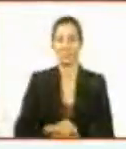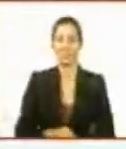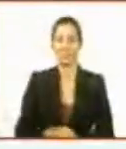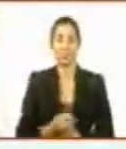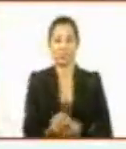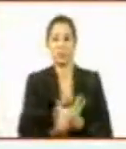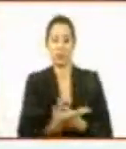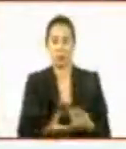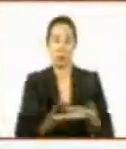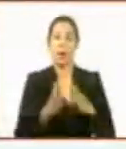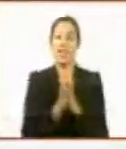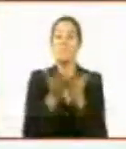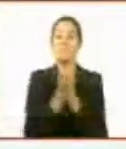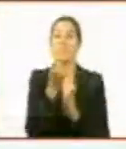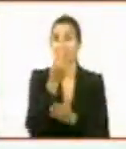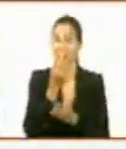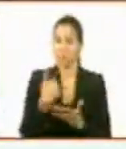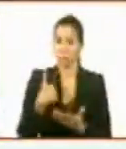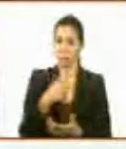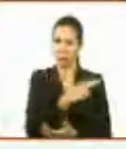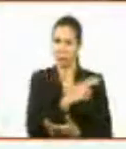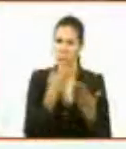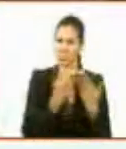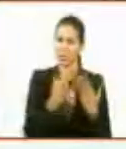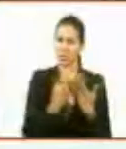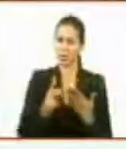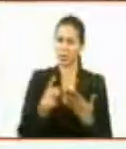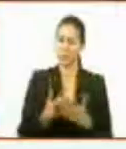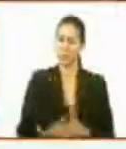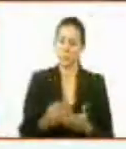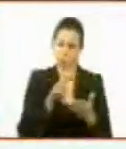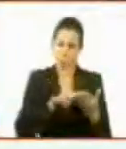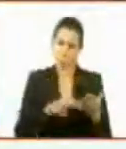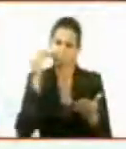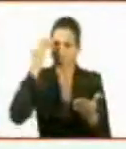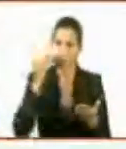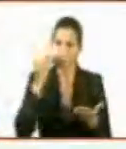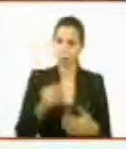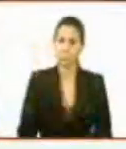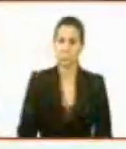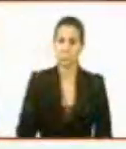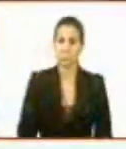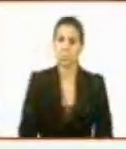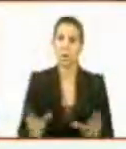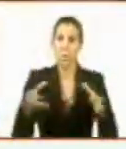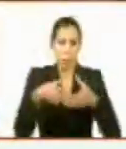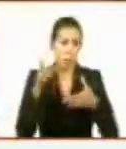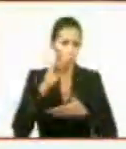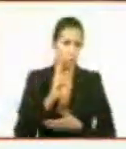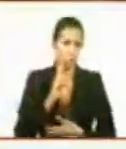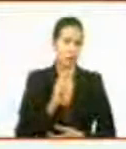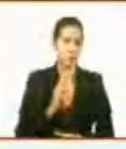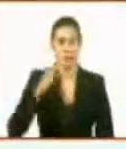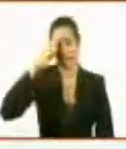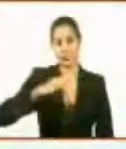verde, yo era teniente, el libro verde, y ahí lo analizábamos. En el movimiento bolivariano, en el